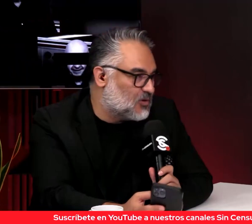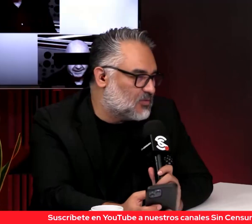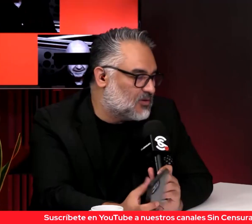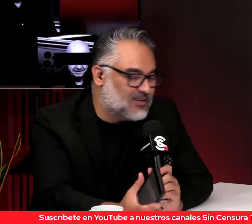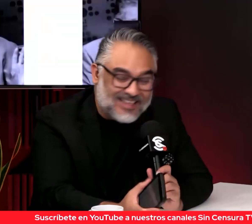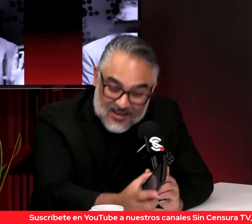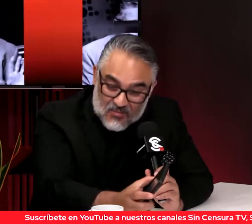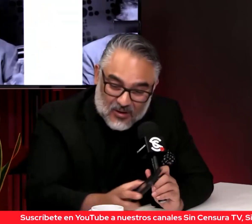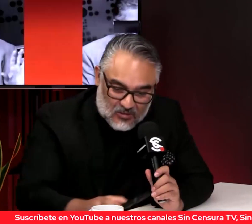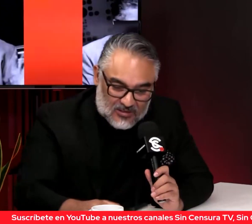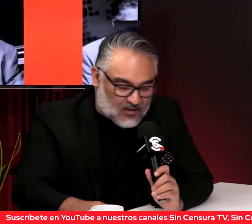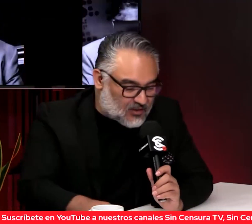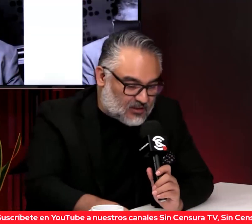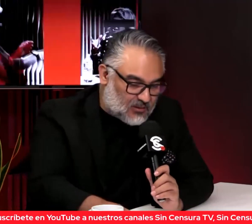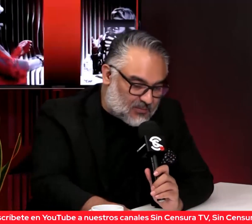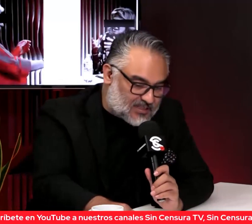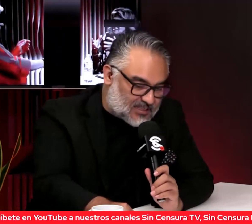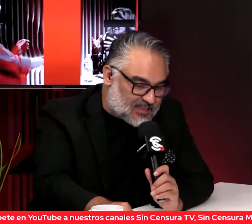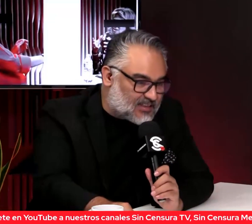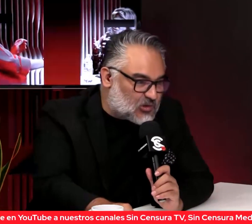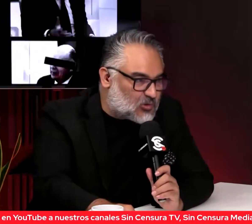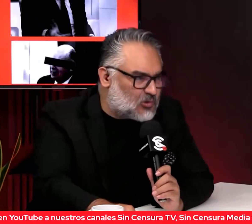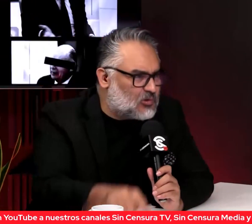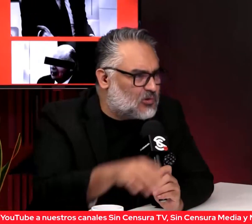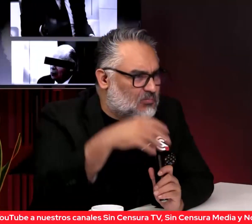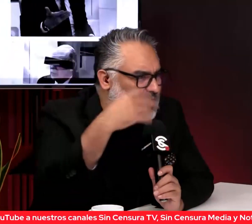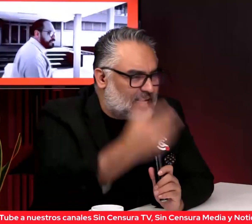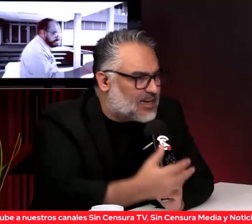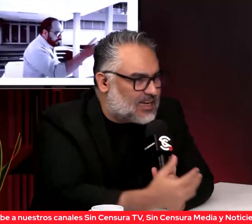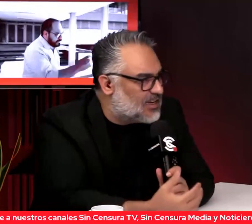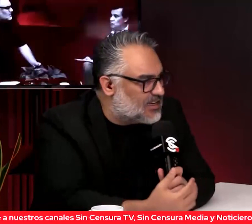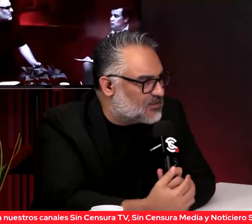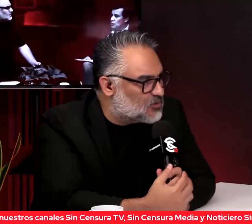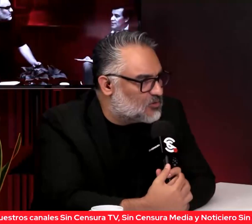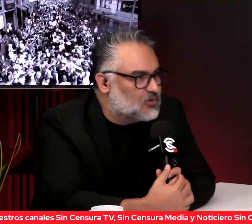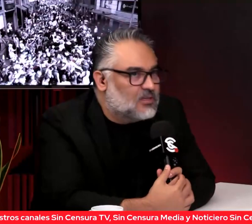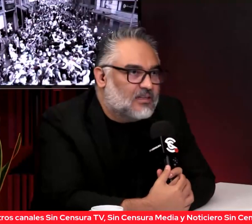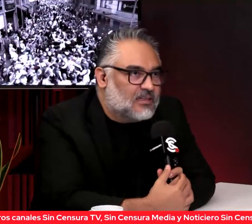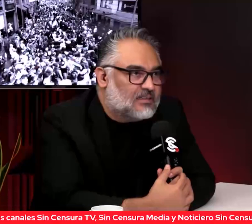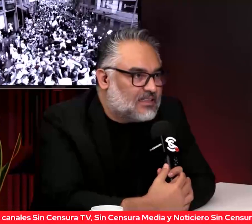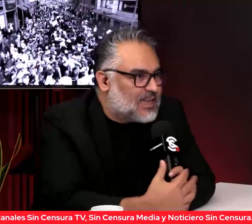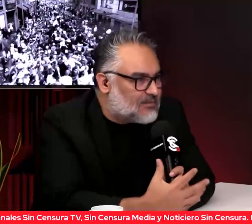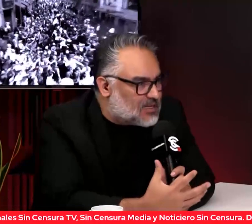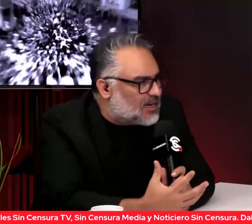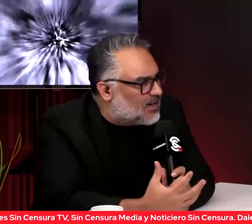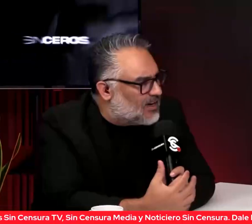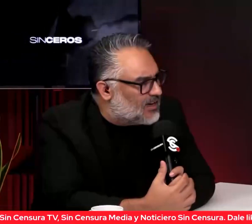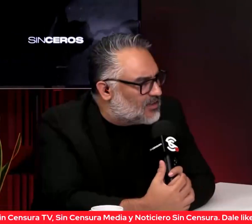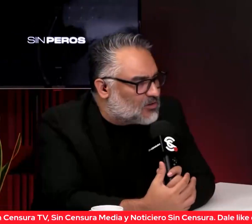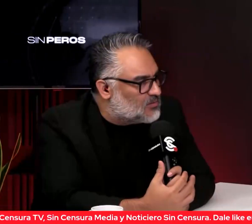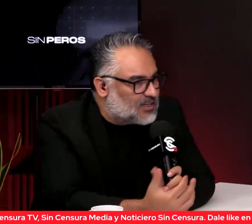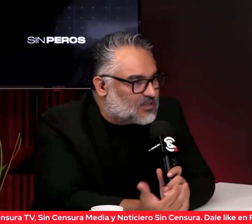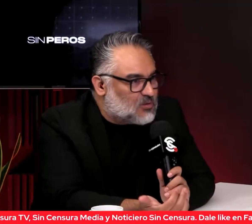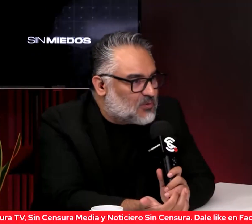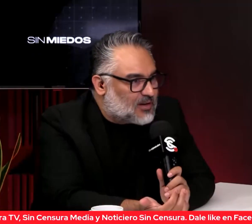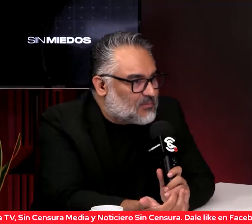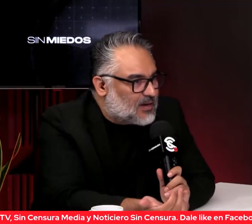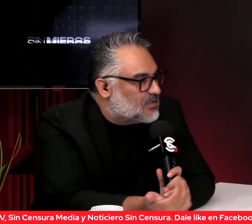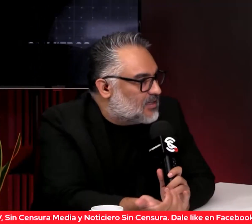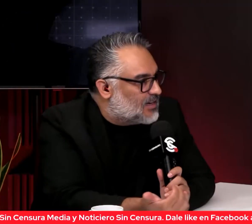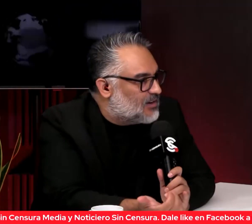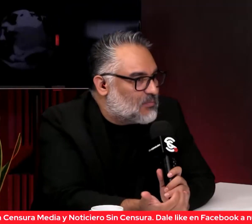por corrupción? Por eso es tan efectivo el presidente en su mañanera y en su dinámica de comunicación,